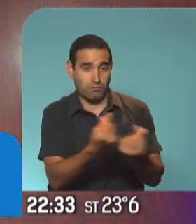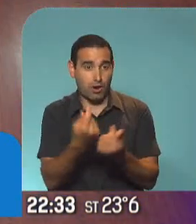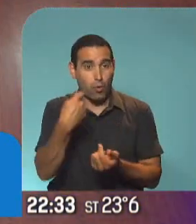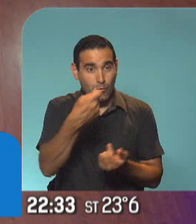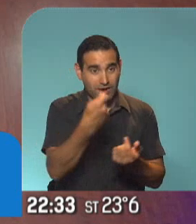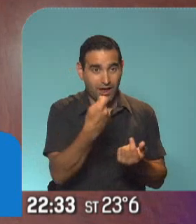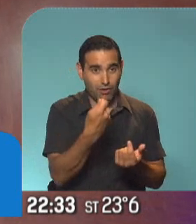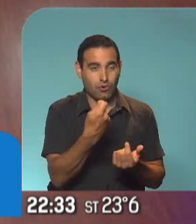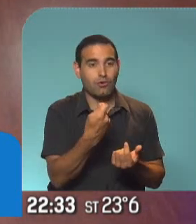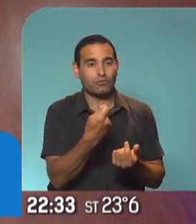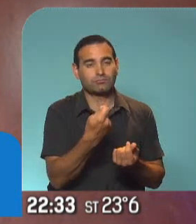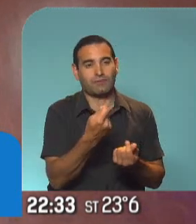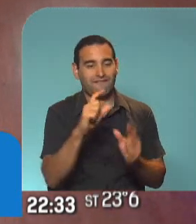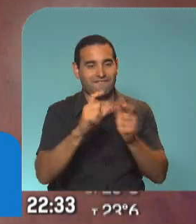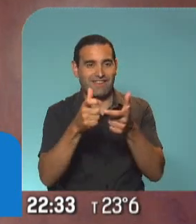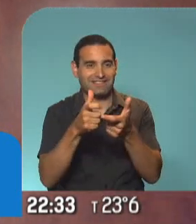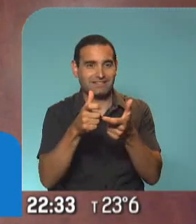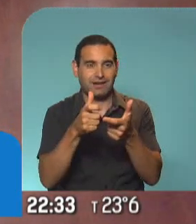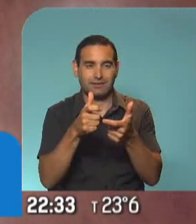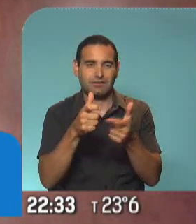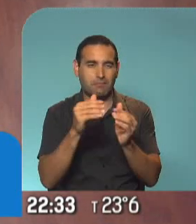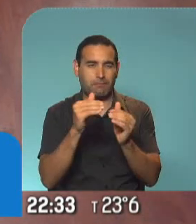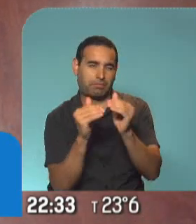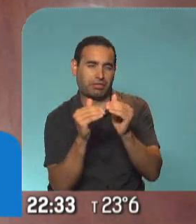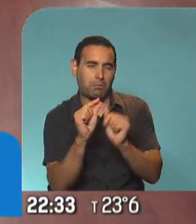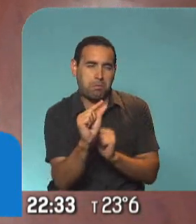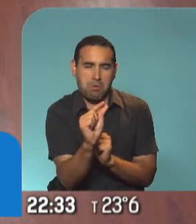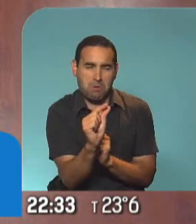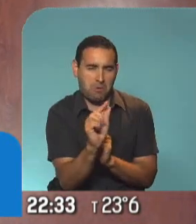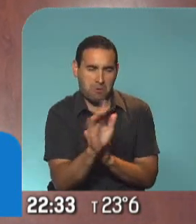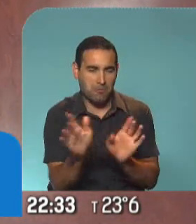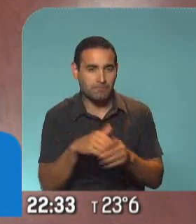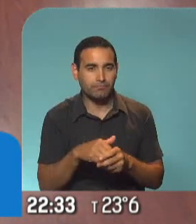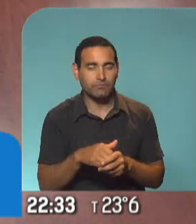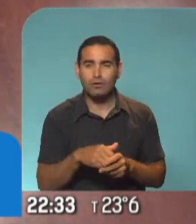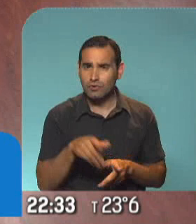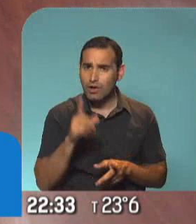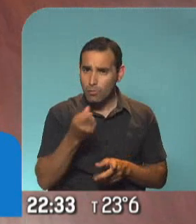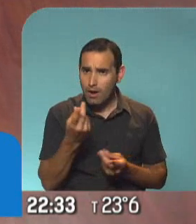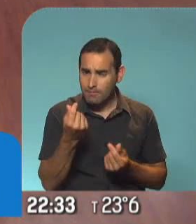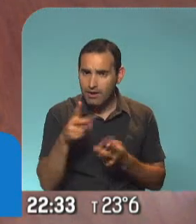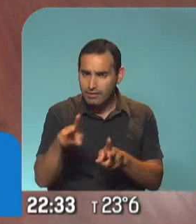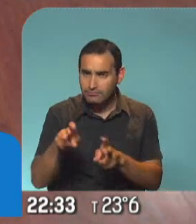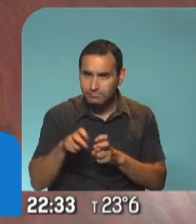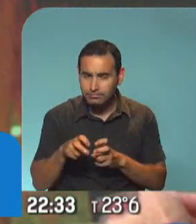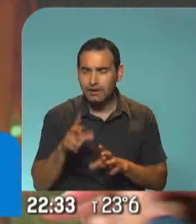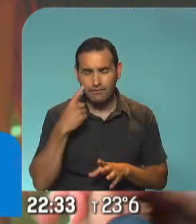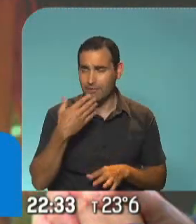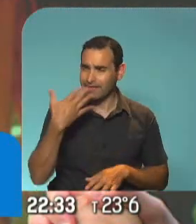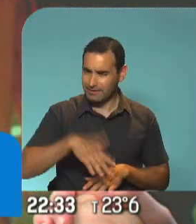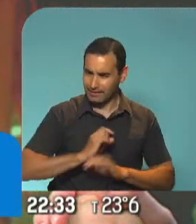como activo, la variación es muy leve, es muy poco importante. O sea, siguen percibiendo, para que nos